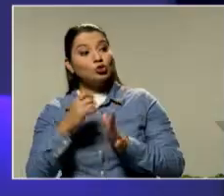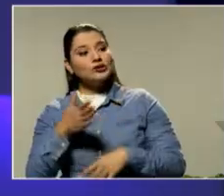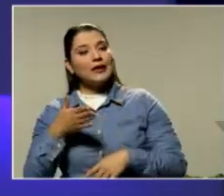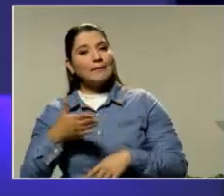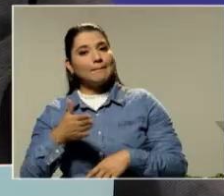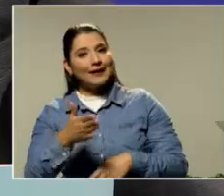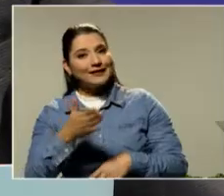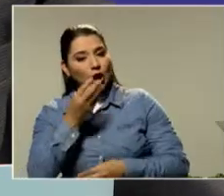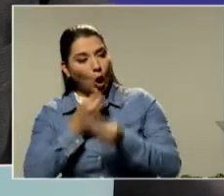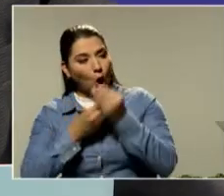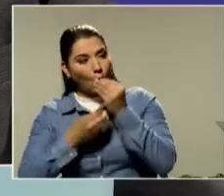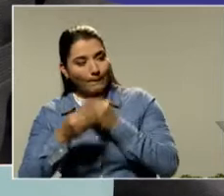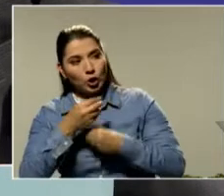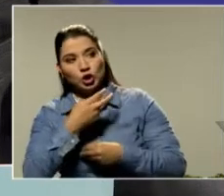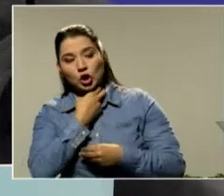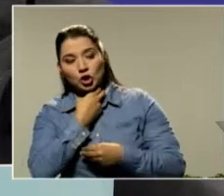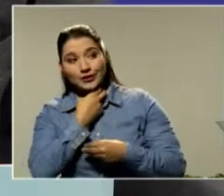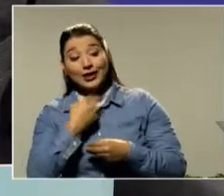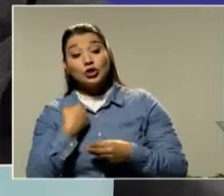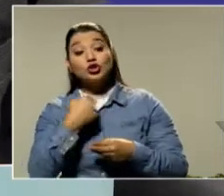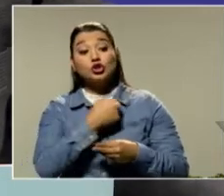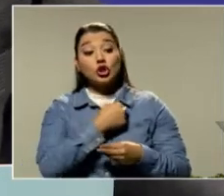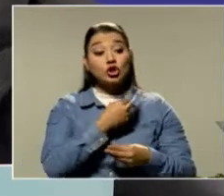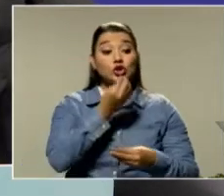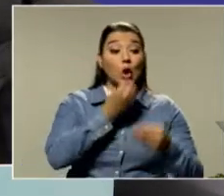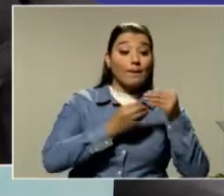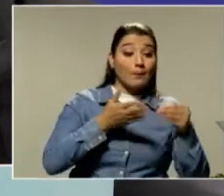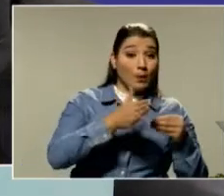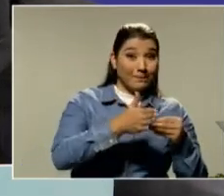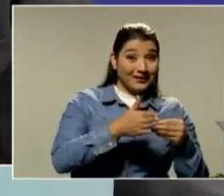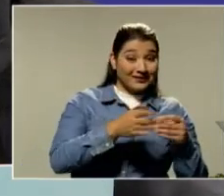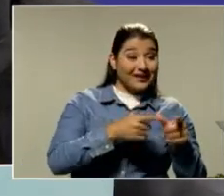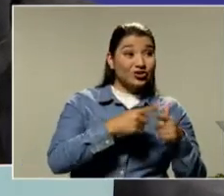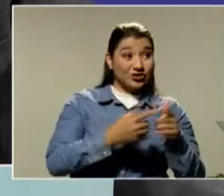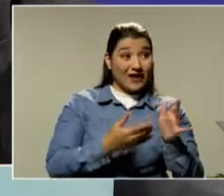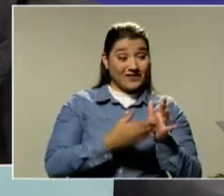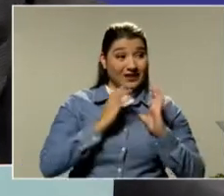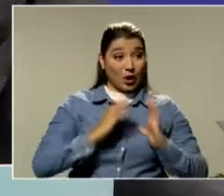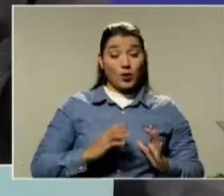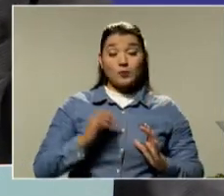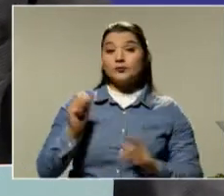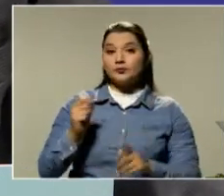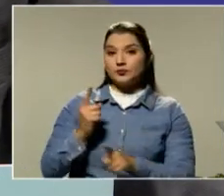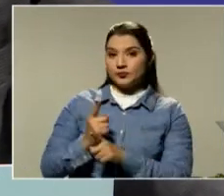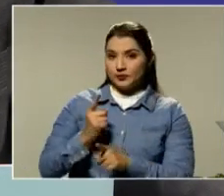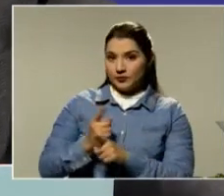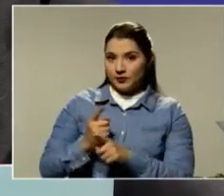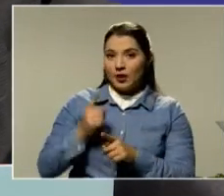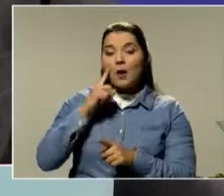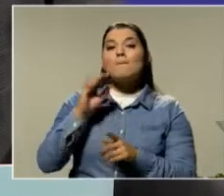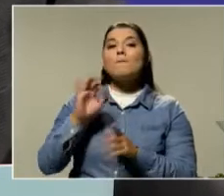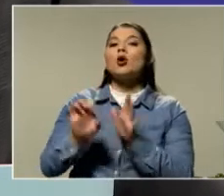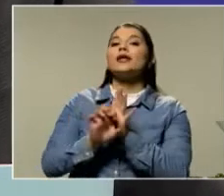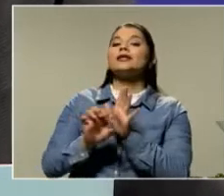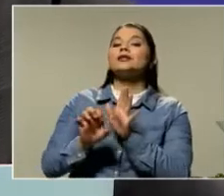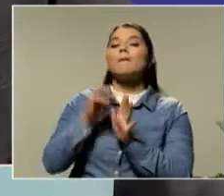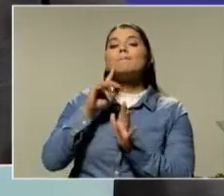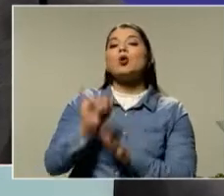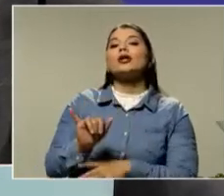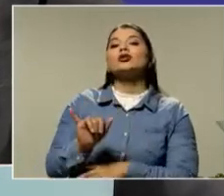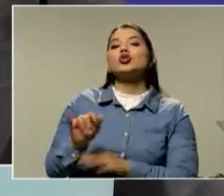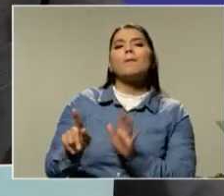uno en la grasa también. Esa es una característica de los insecticidas clorinados, por eso se prohibió el DDT y el clordano y todo eso hace